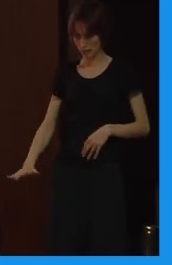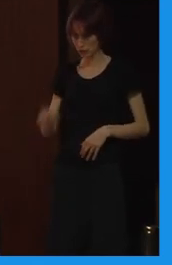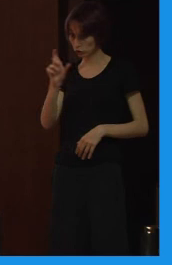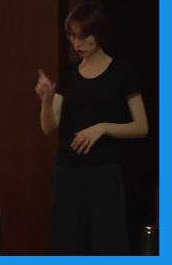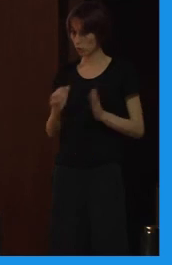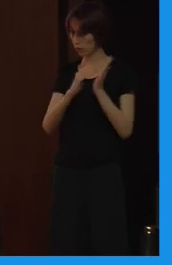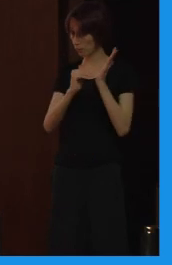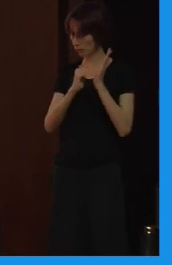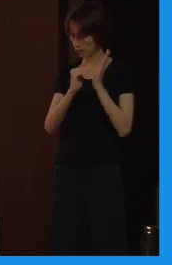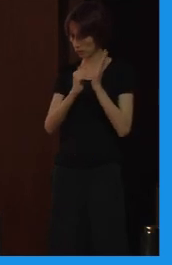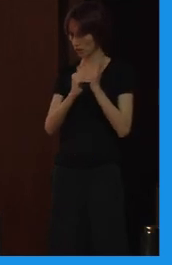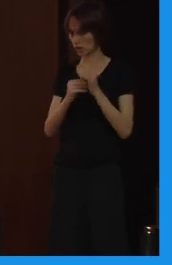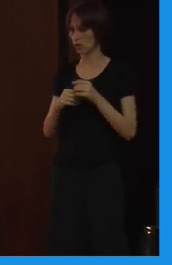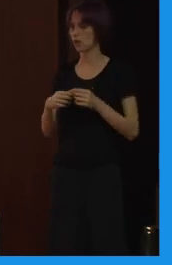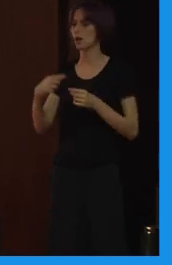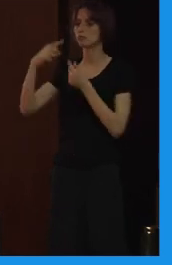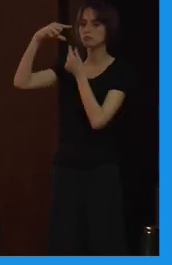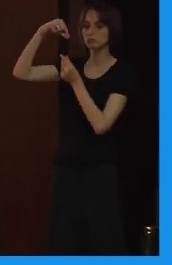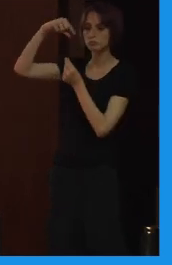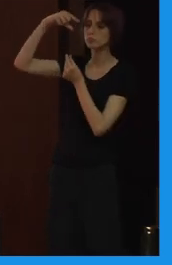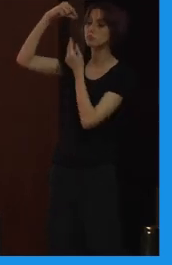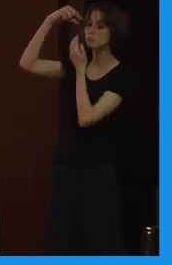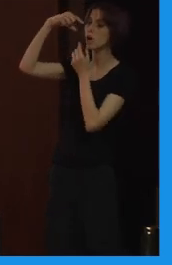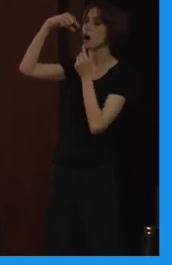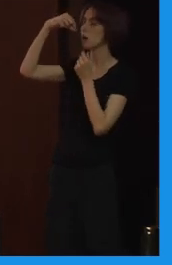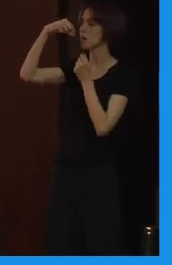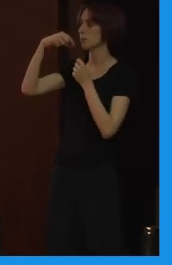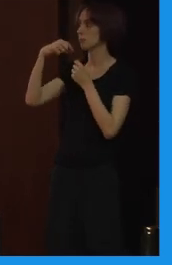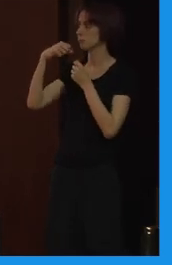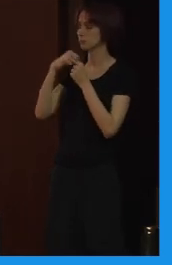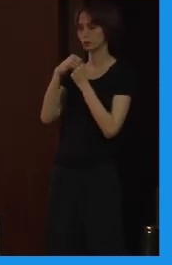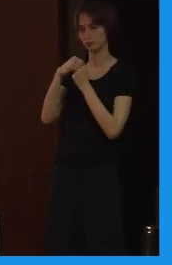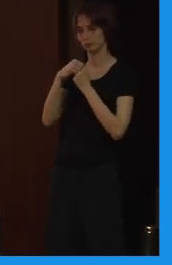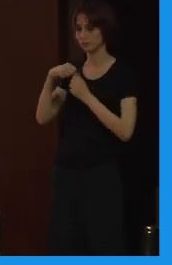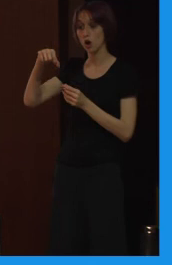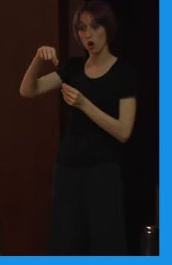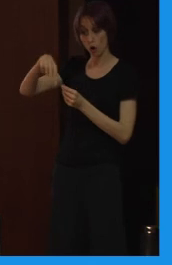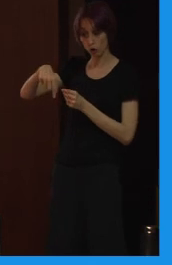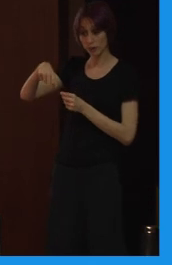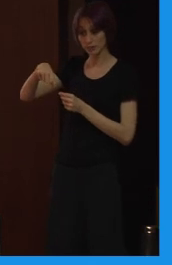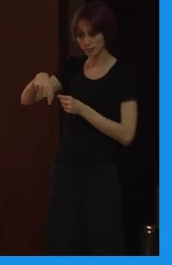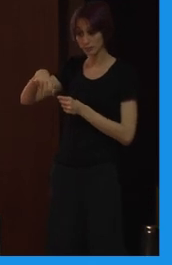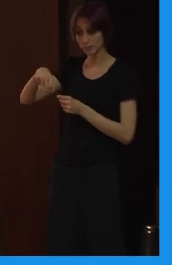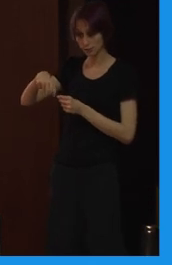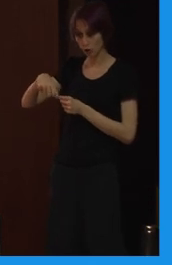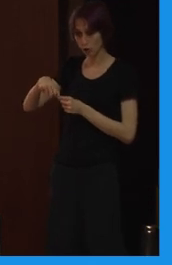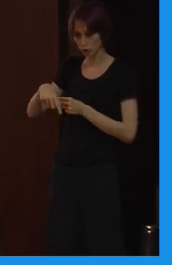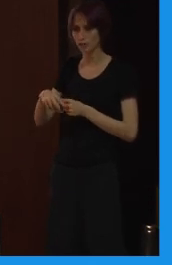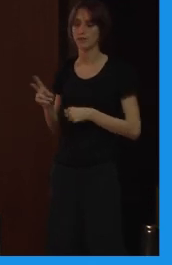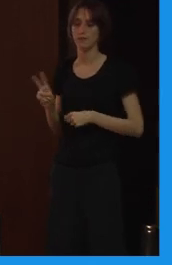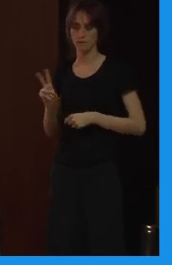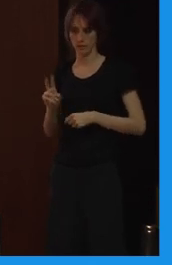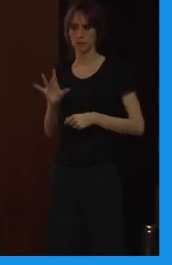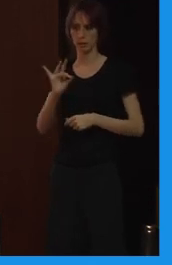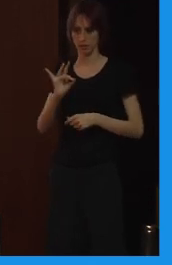D. Si se confirma el déficit, es decir, yo lo pido, no lo doy por... Lo pido,